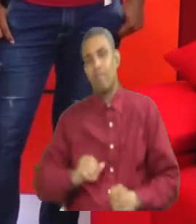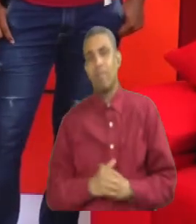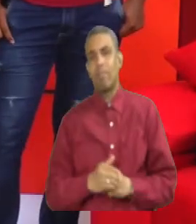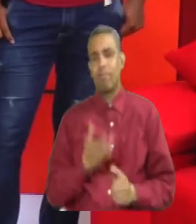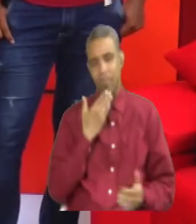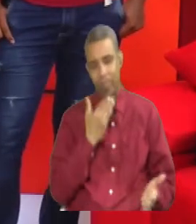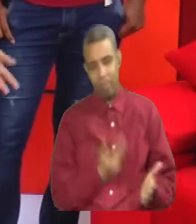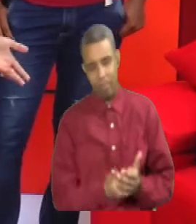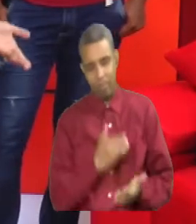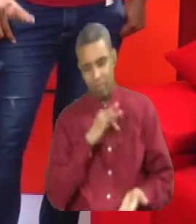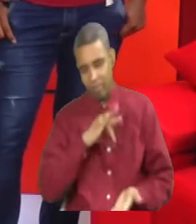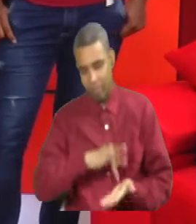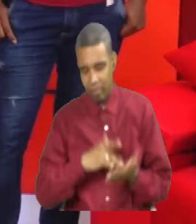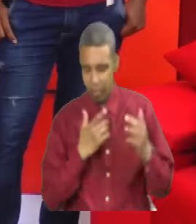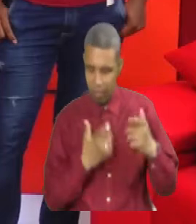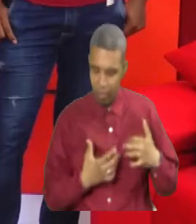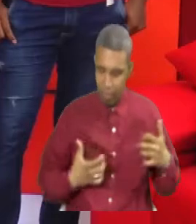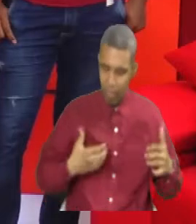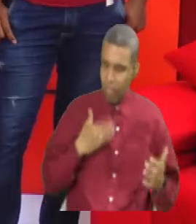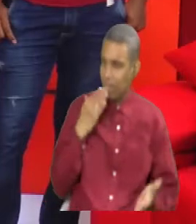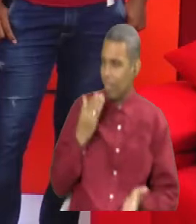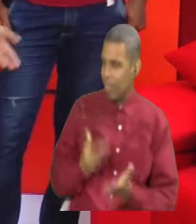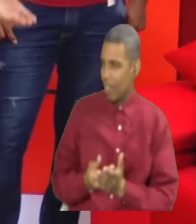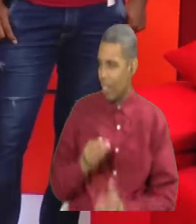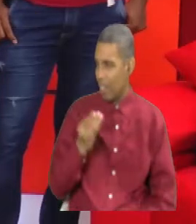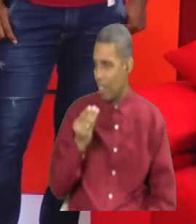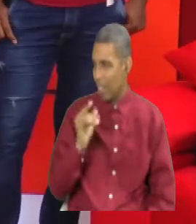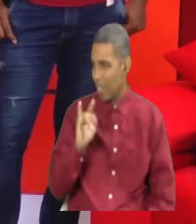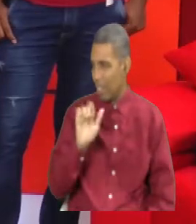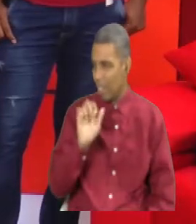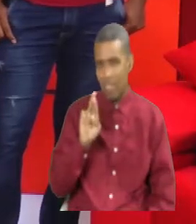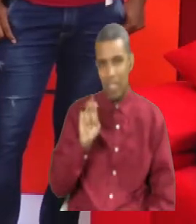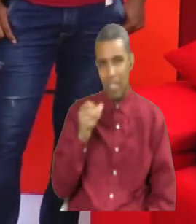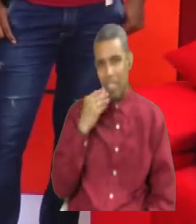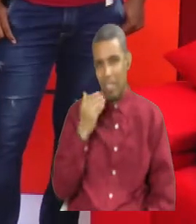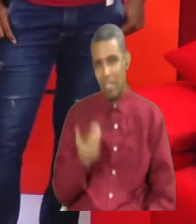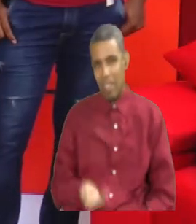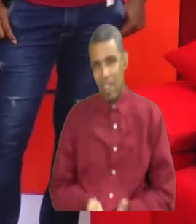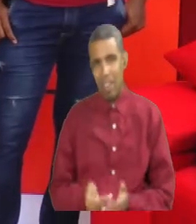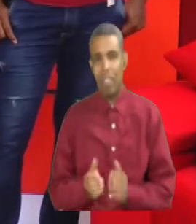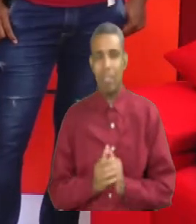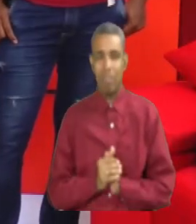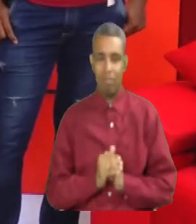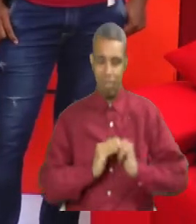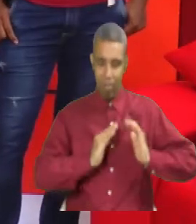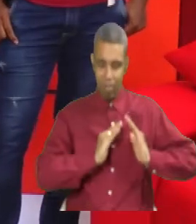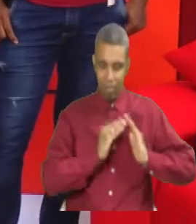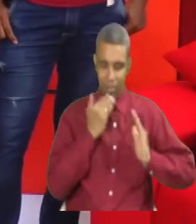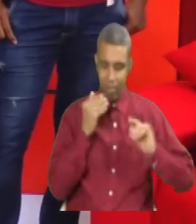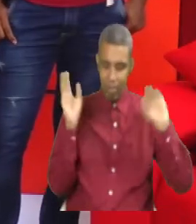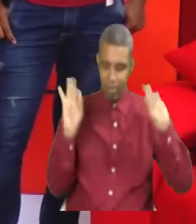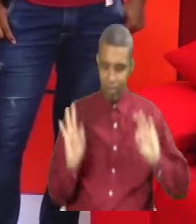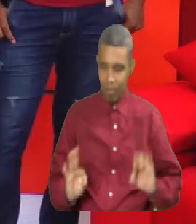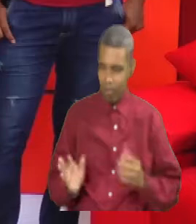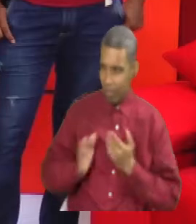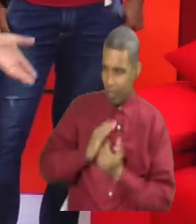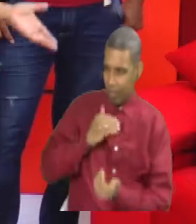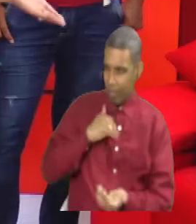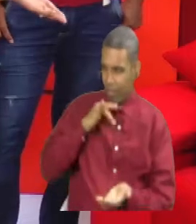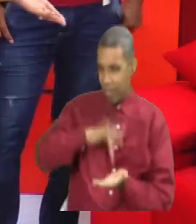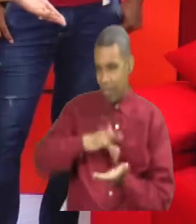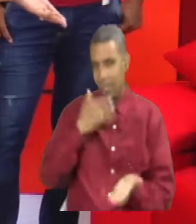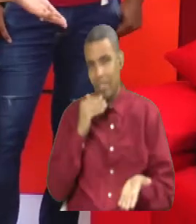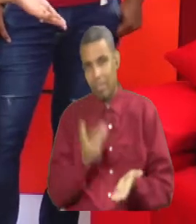música vallenata. Bueno, Kiara, muchísimas gracias a ti y a toda la producción de En Casa por esta gran invitación que nos hicieron